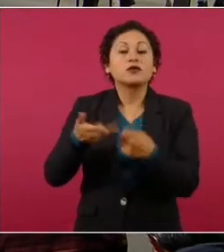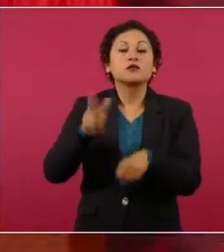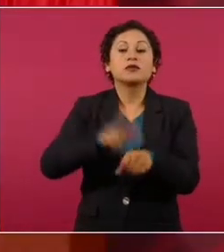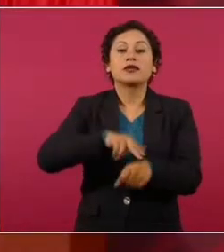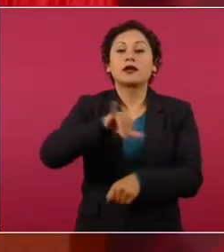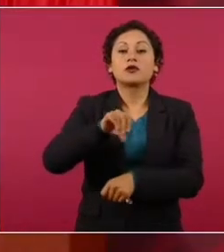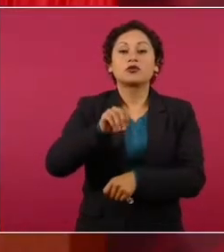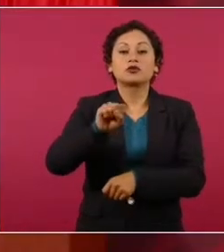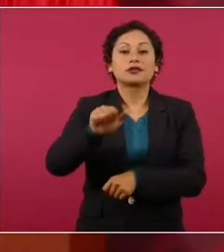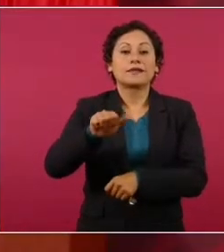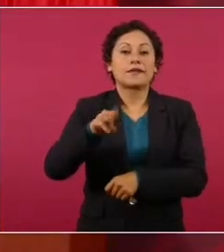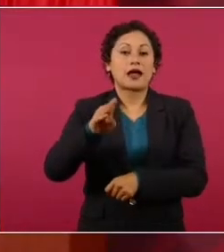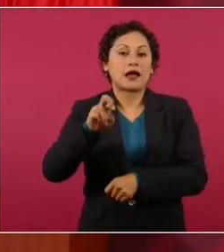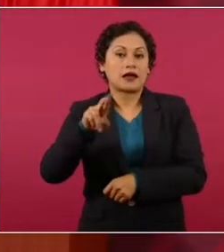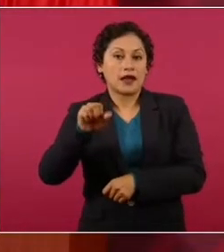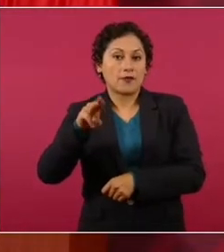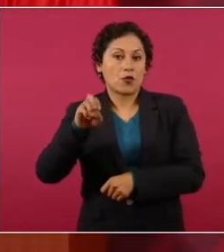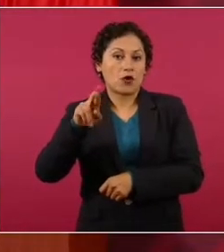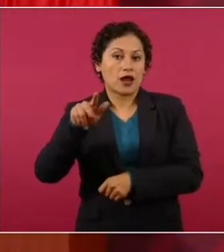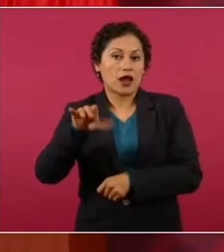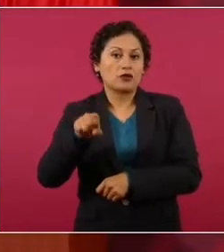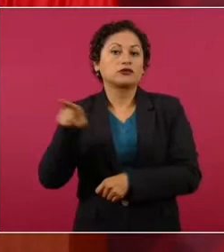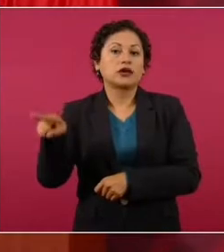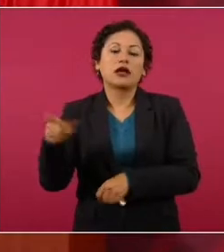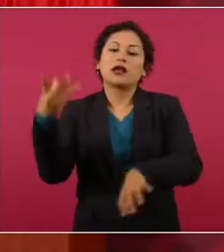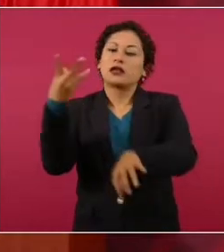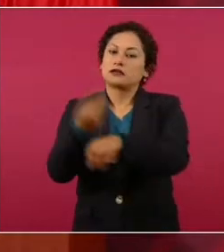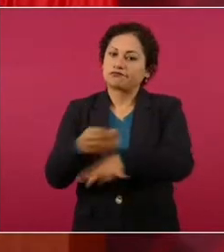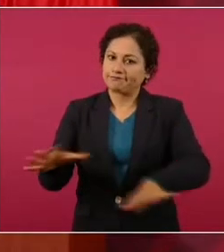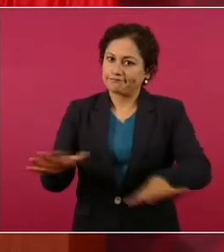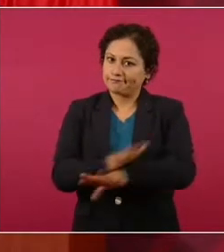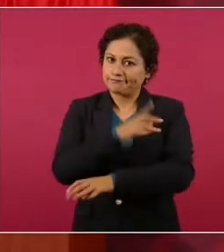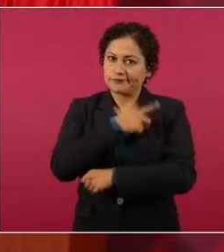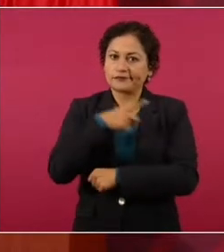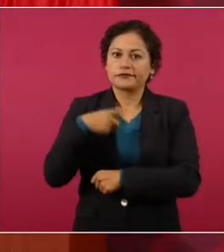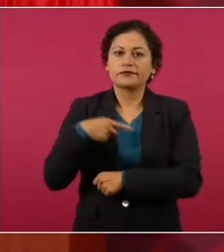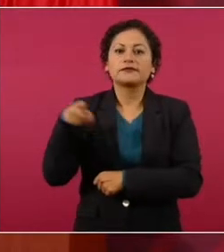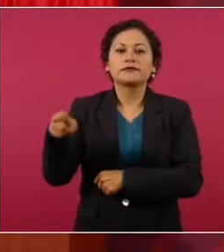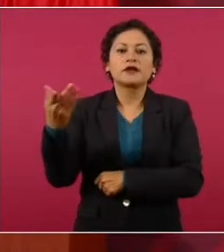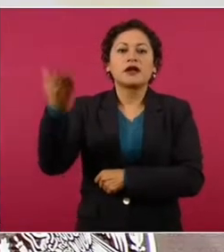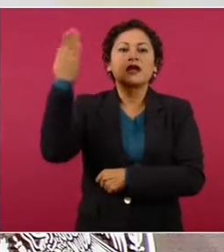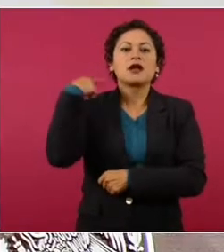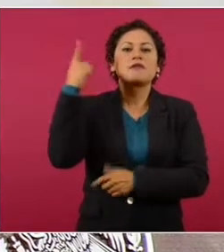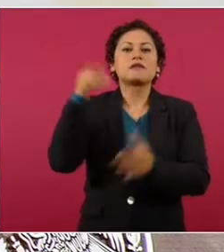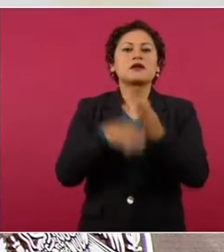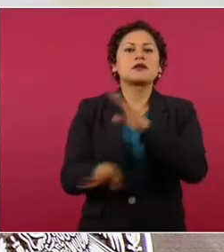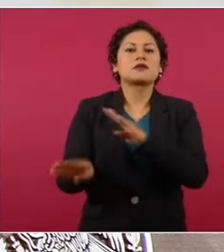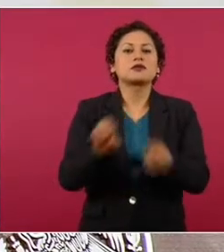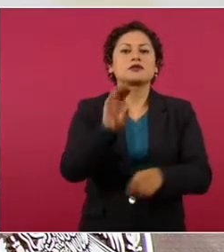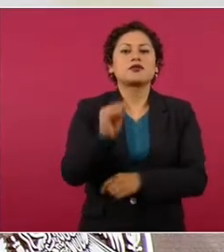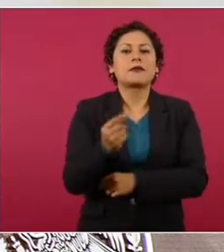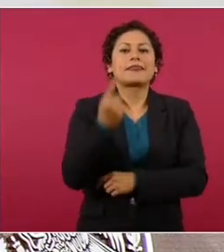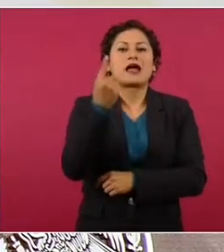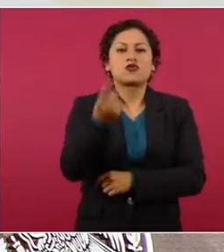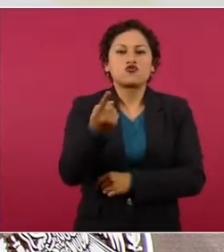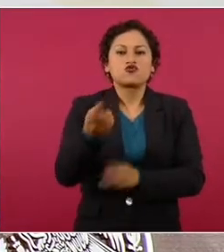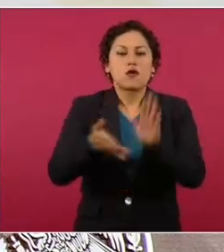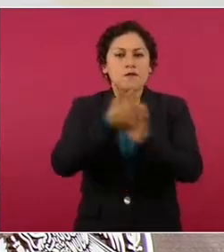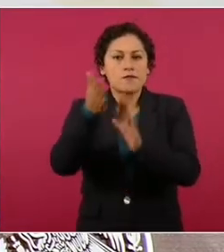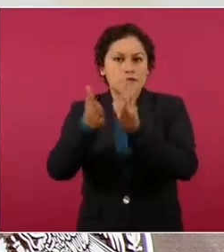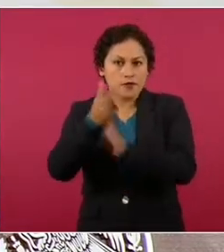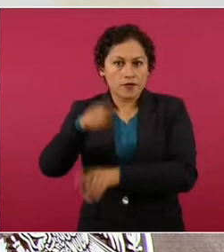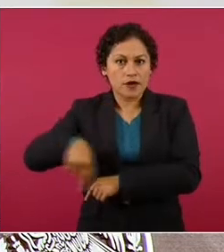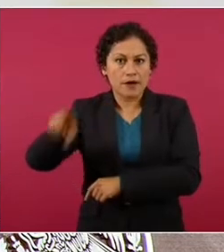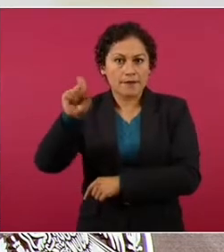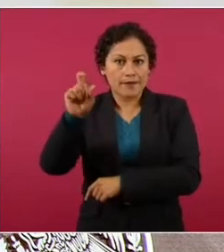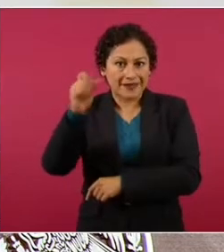Morelos efectivamente requiere de una sustitución. Es un hospital que de enero de 1991 de 20 camas y requiere una